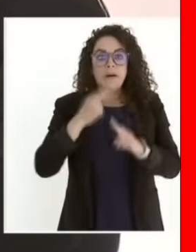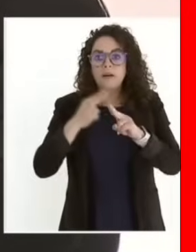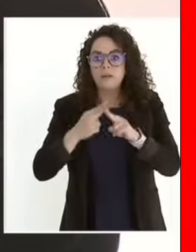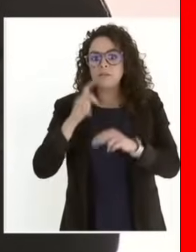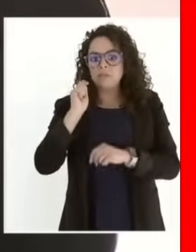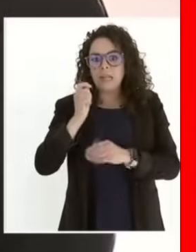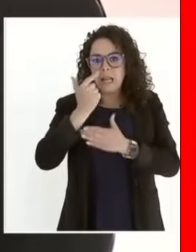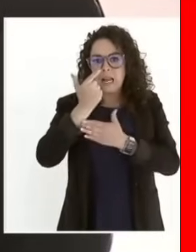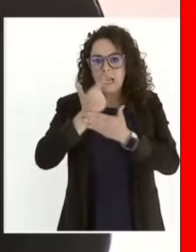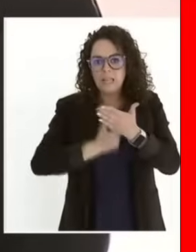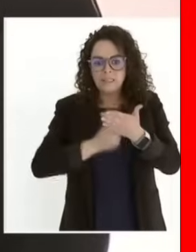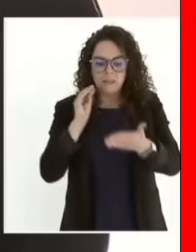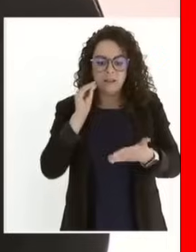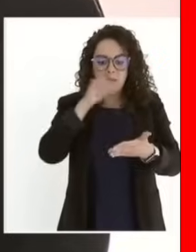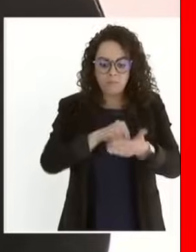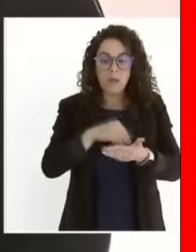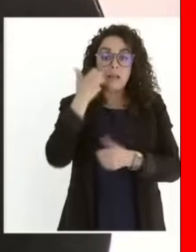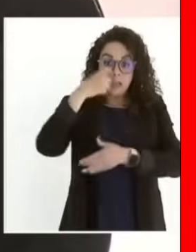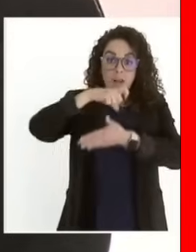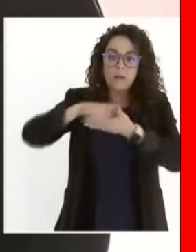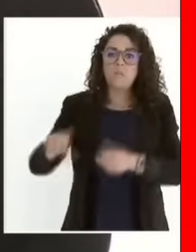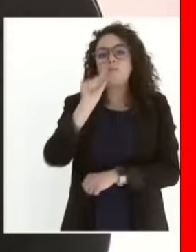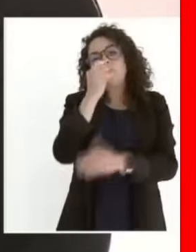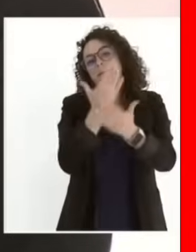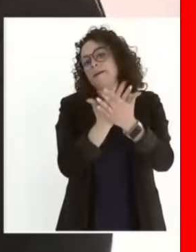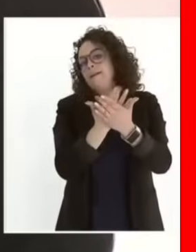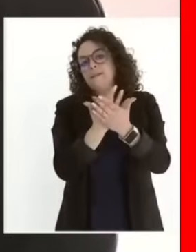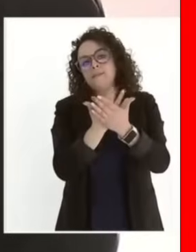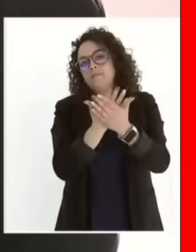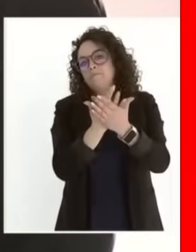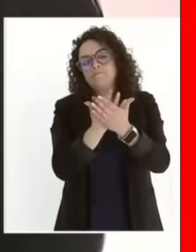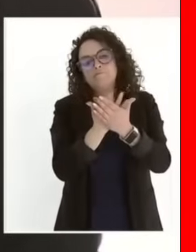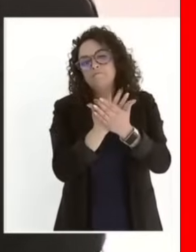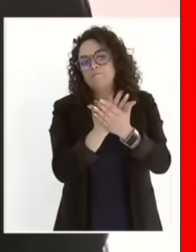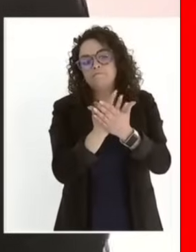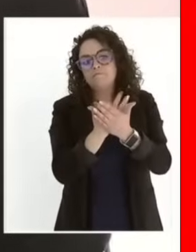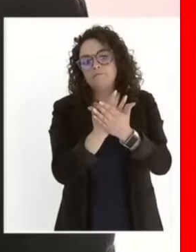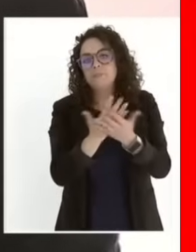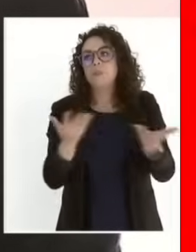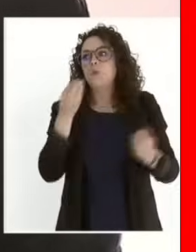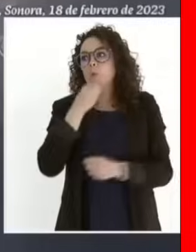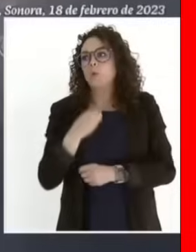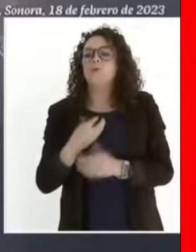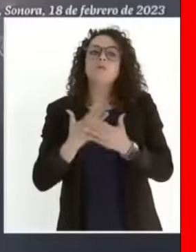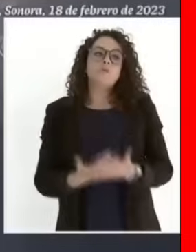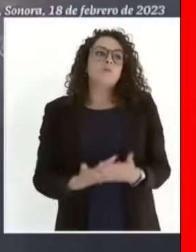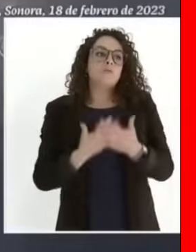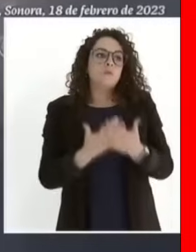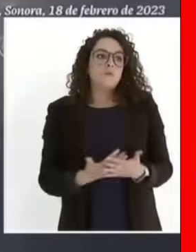lista para entregar el producto se meses después de